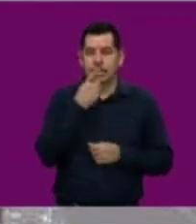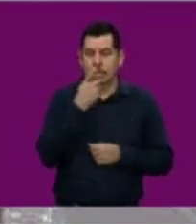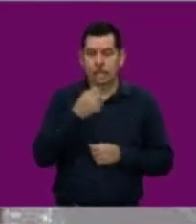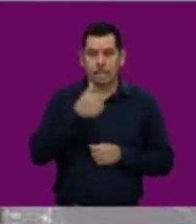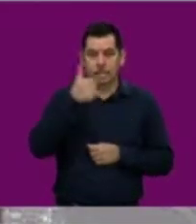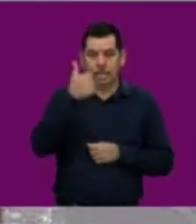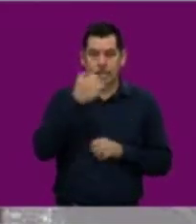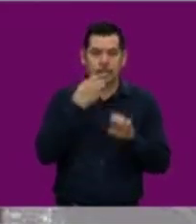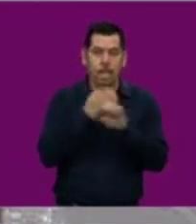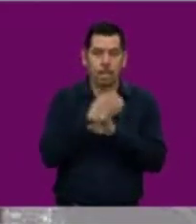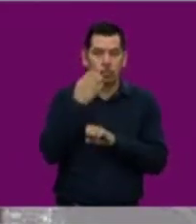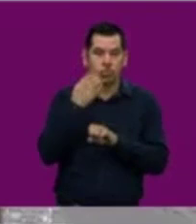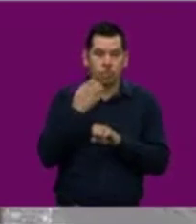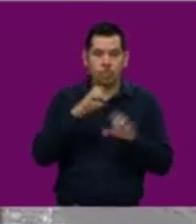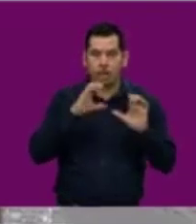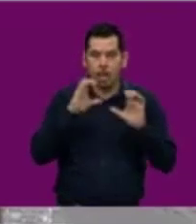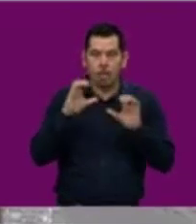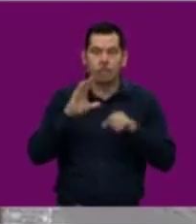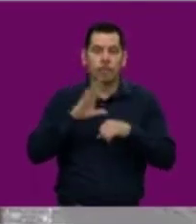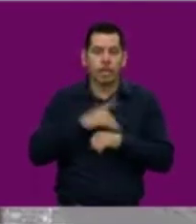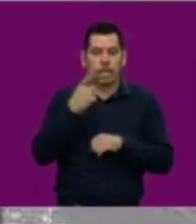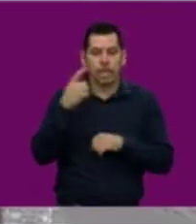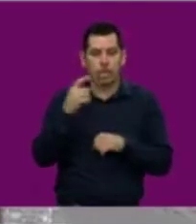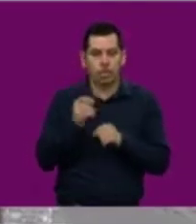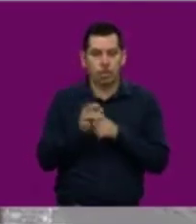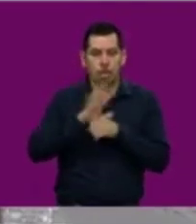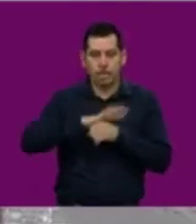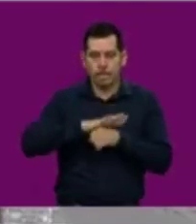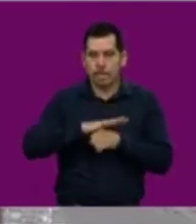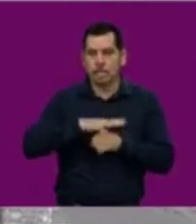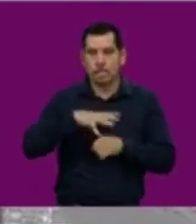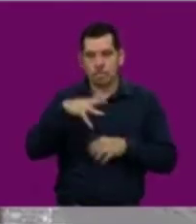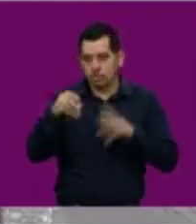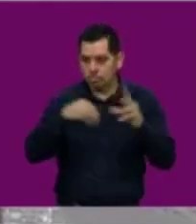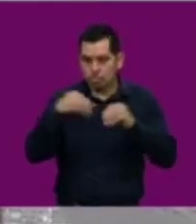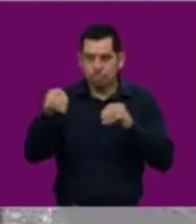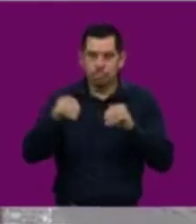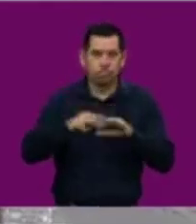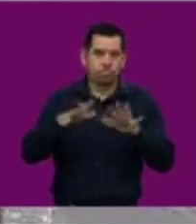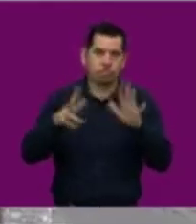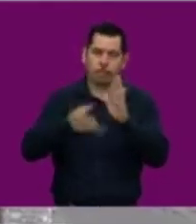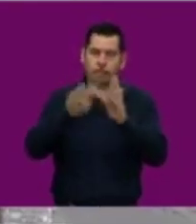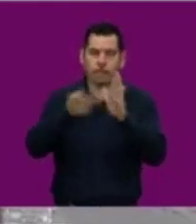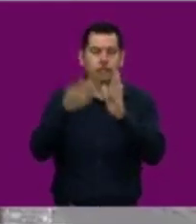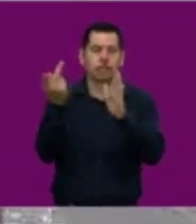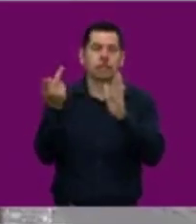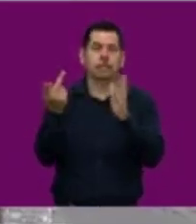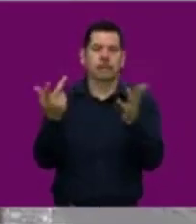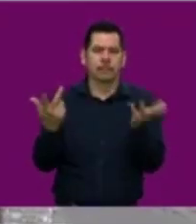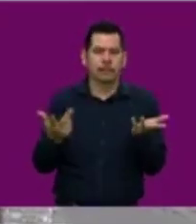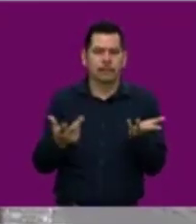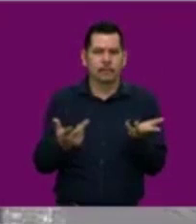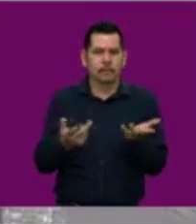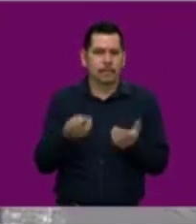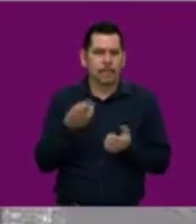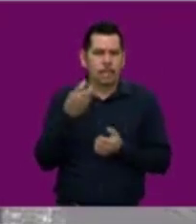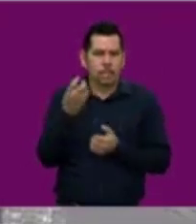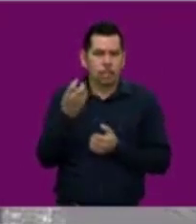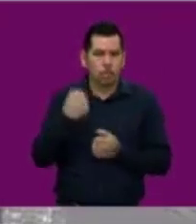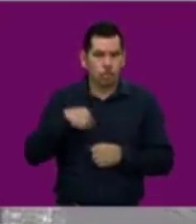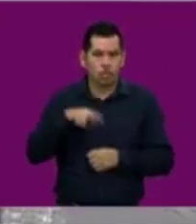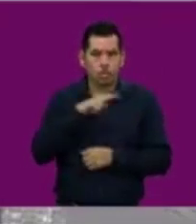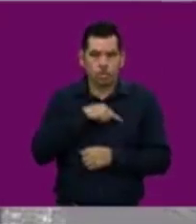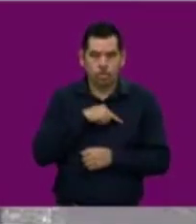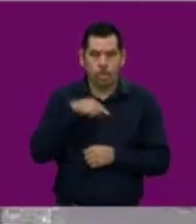alerta por el rebrote de contagios sobre todo en el sureste esto podría alterar